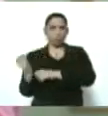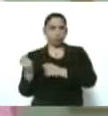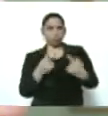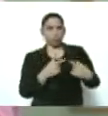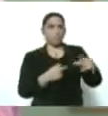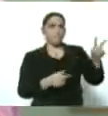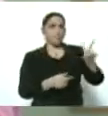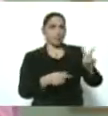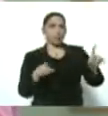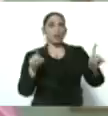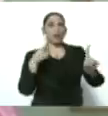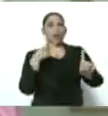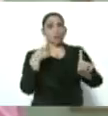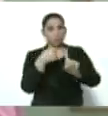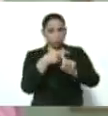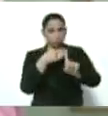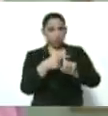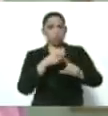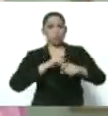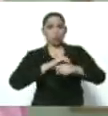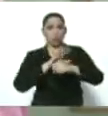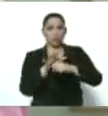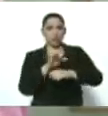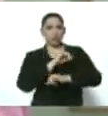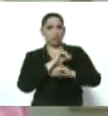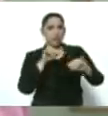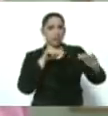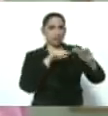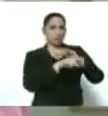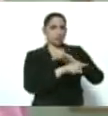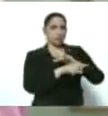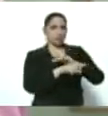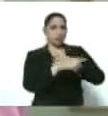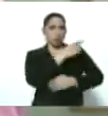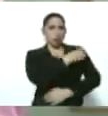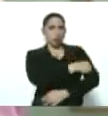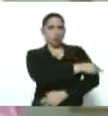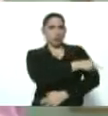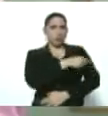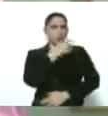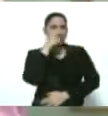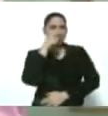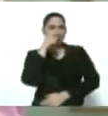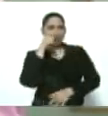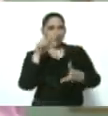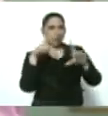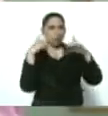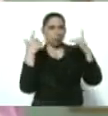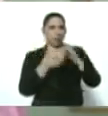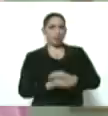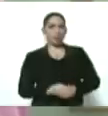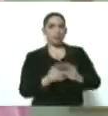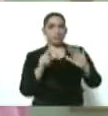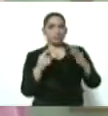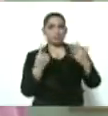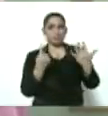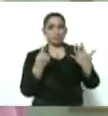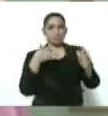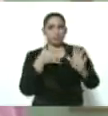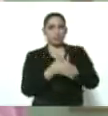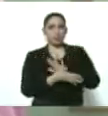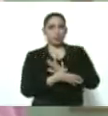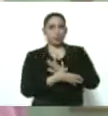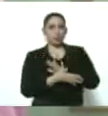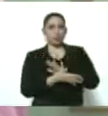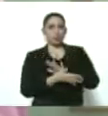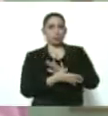al igual salió positiva, ya está ingresada en el hospital de campaña de La Guaira. El sexto caso relacionado con estos